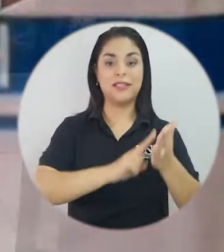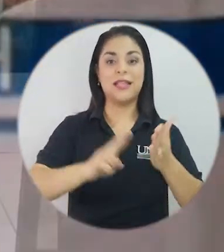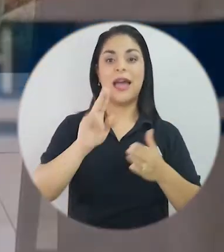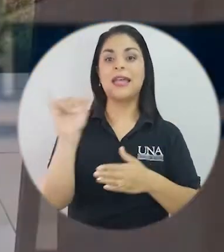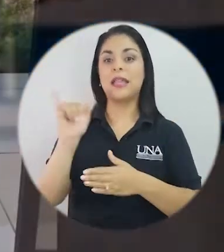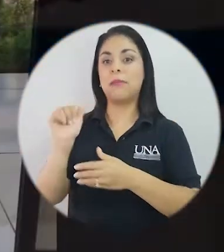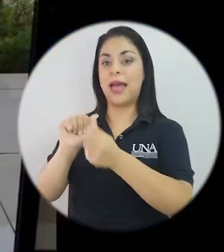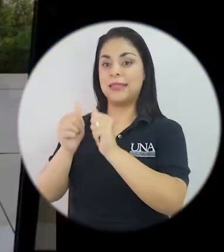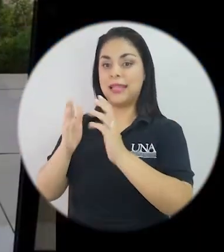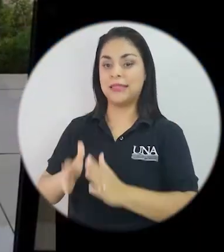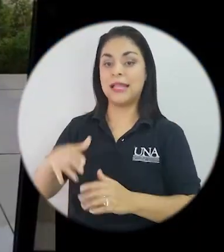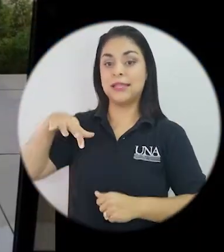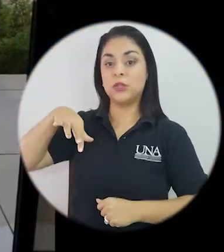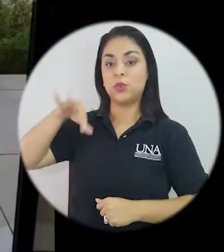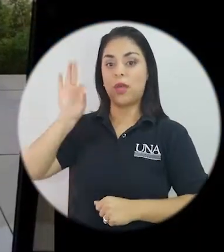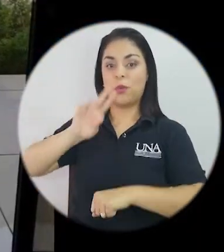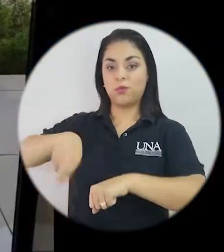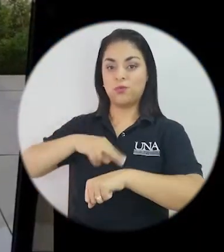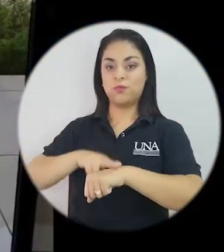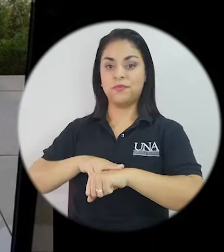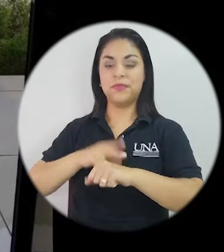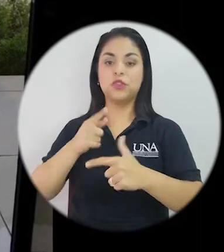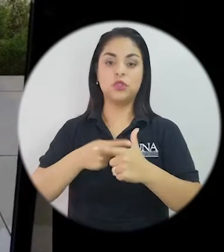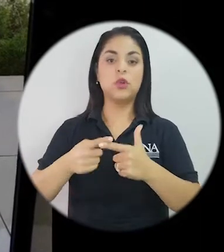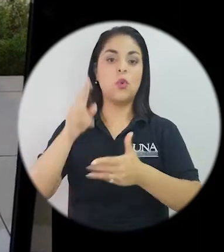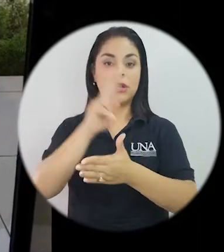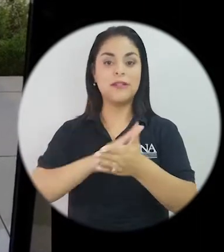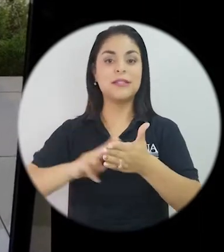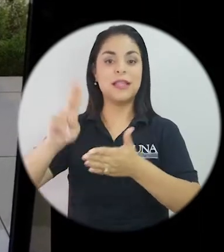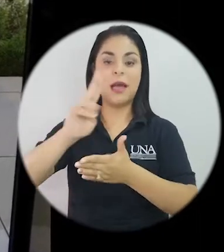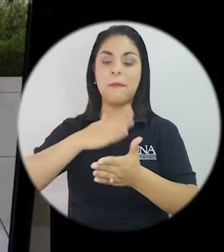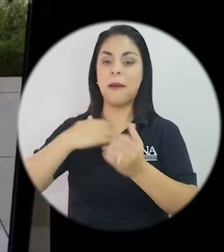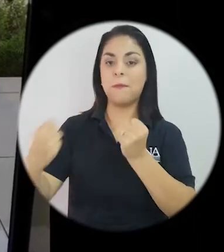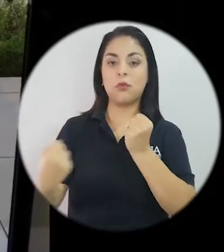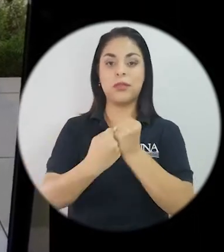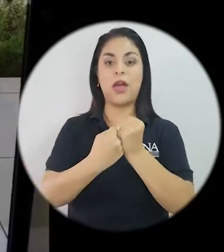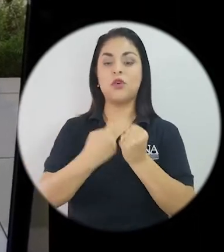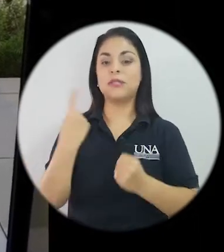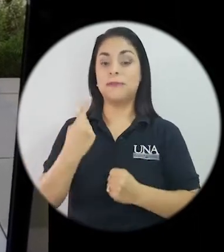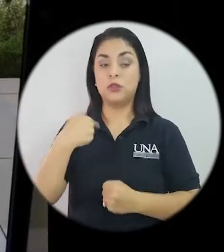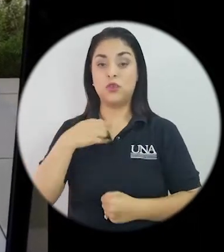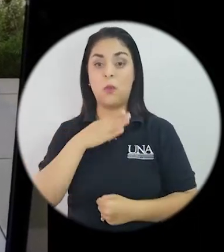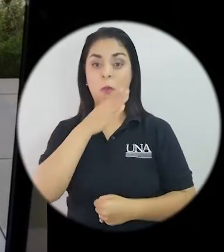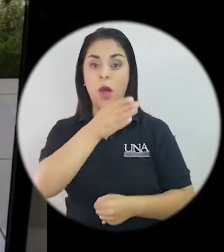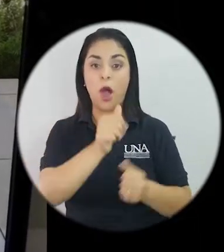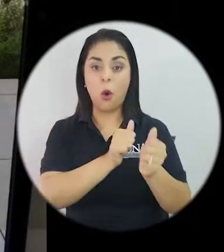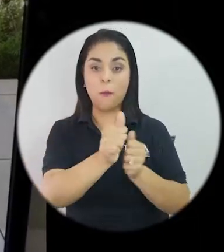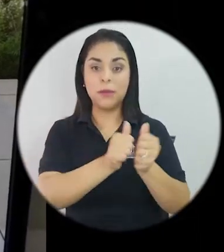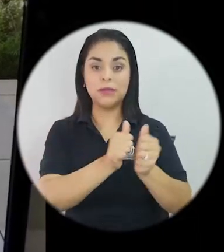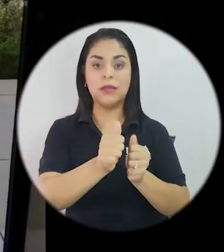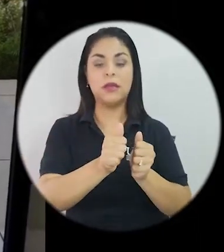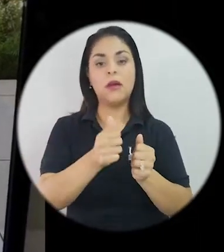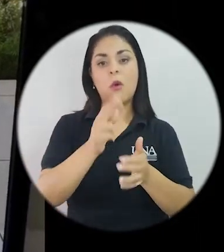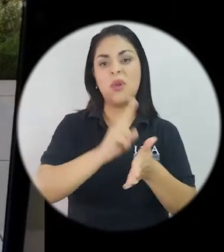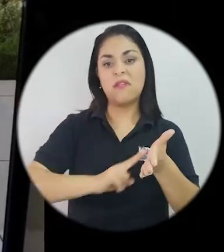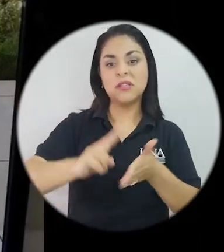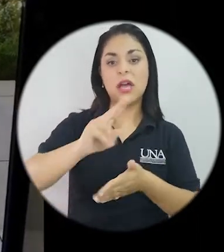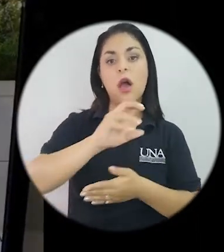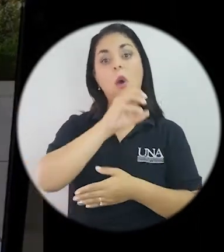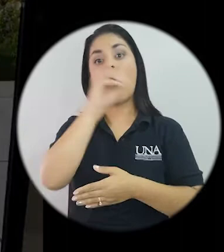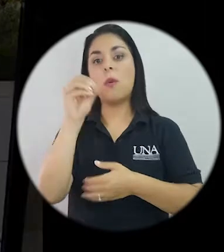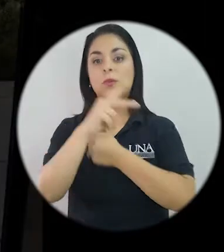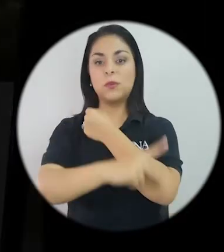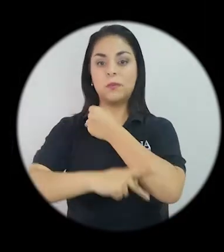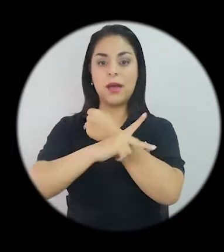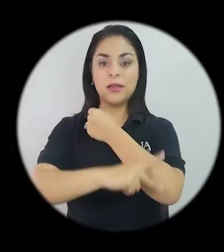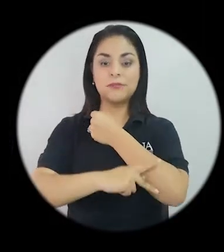nacional. Entonces la universidad me ha apoyado durante todo el tiempo, siempre que tengo que ir a competir, ya sea por la universidad o por el